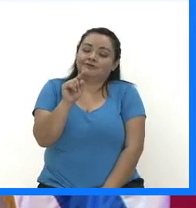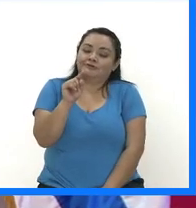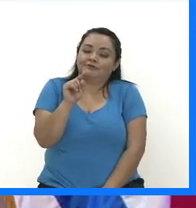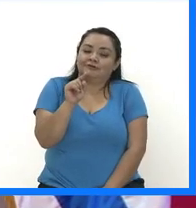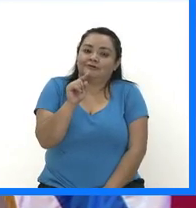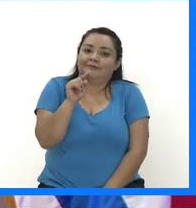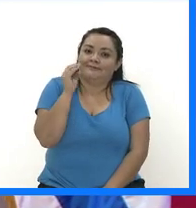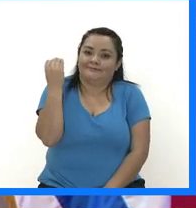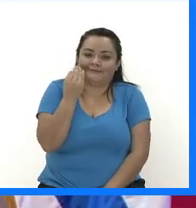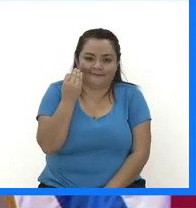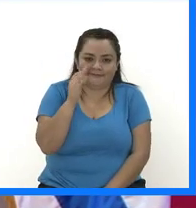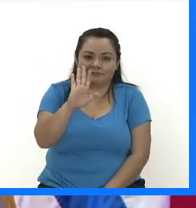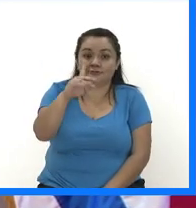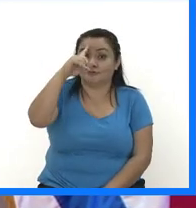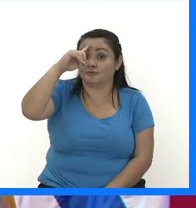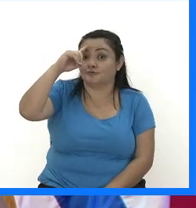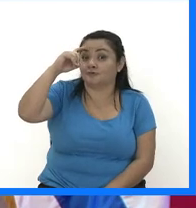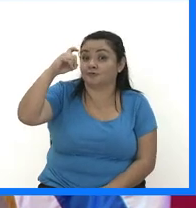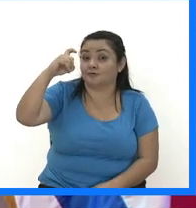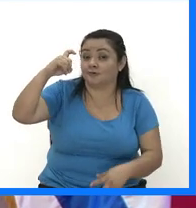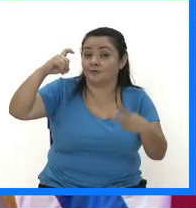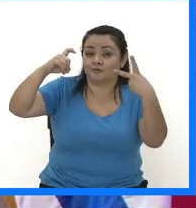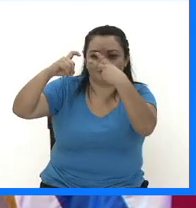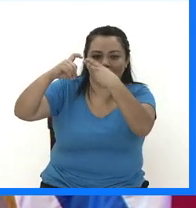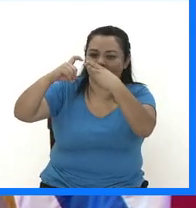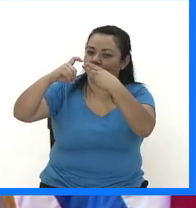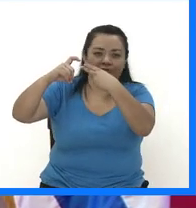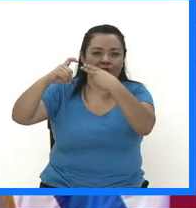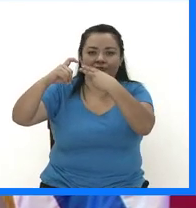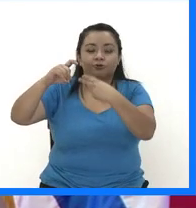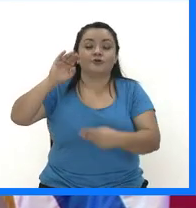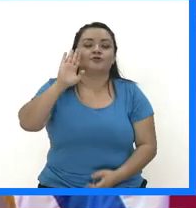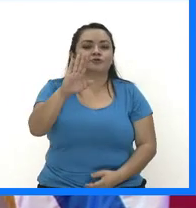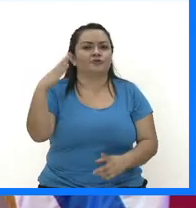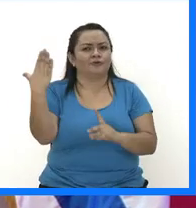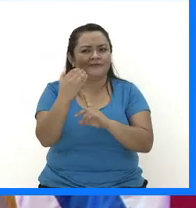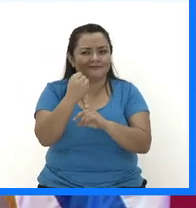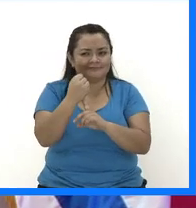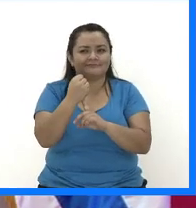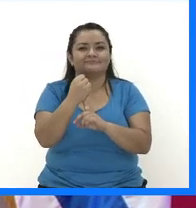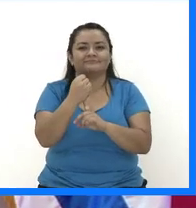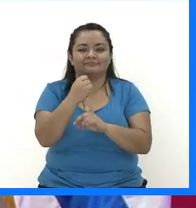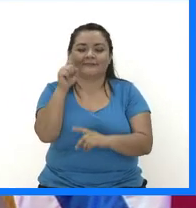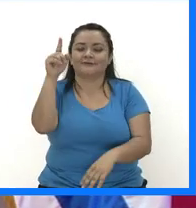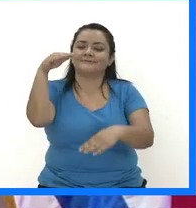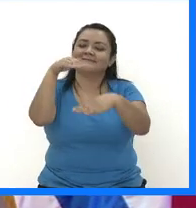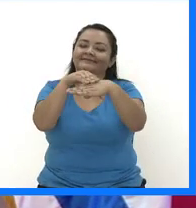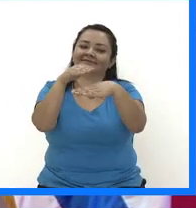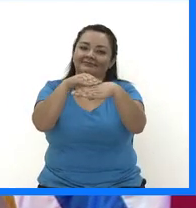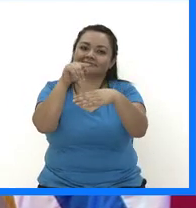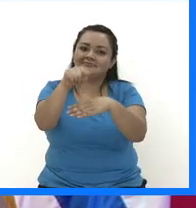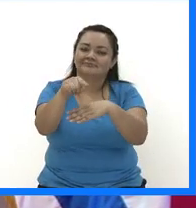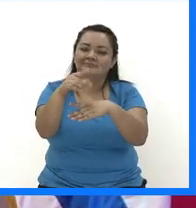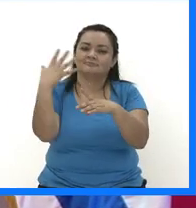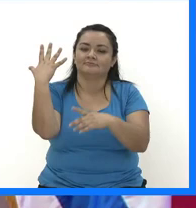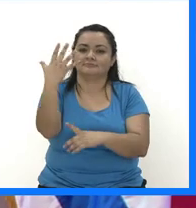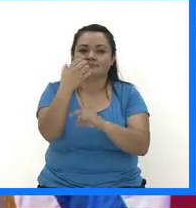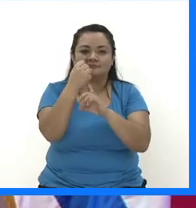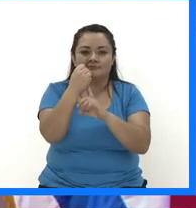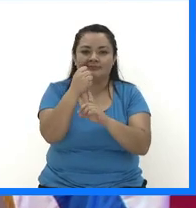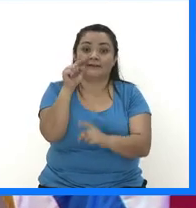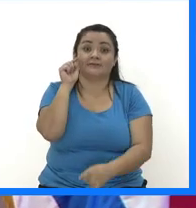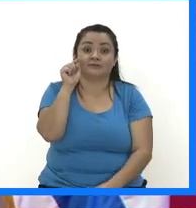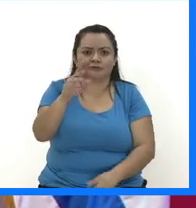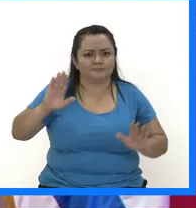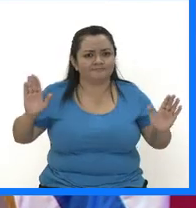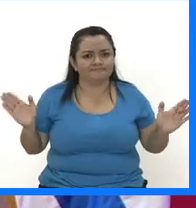te corten las alas tú naciste con un propósito dios te llamo con un propósito y